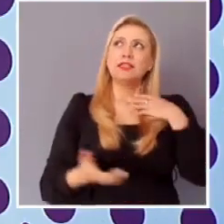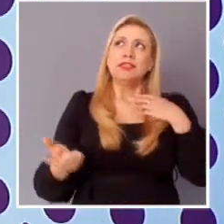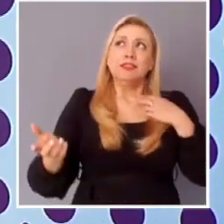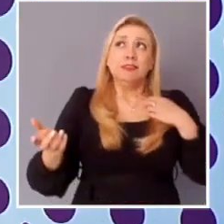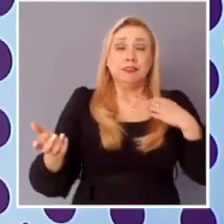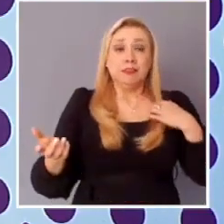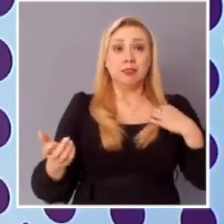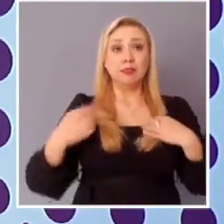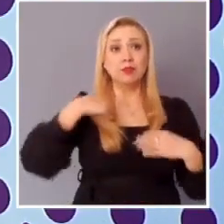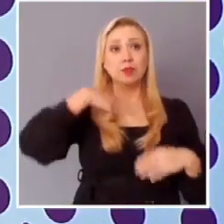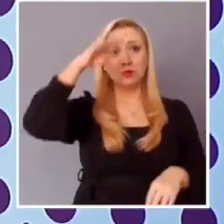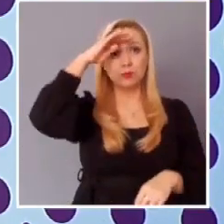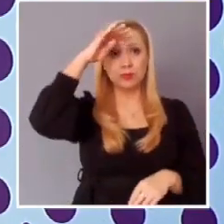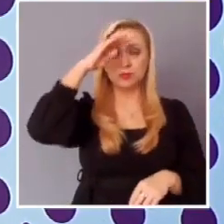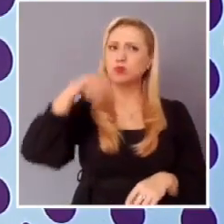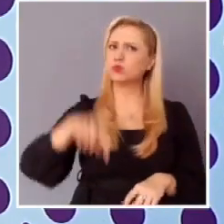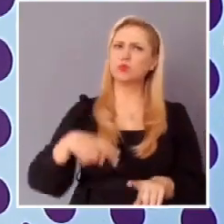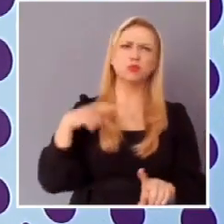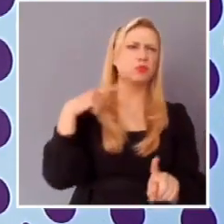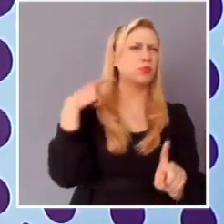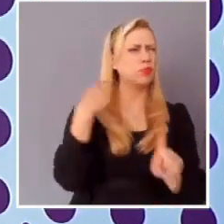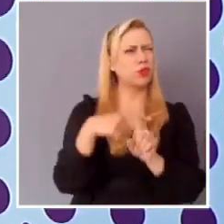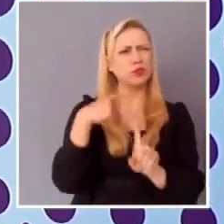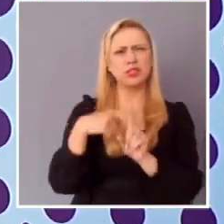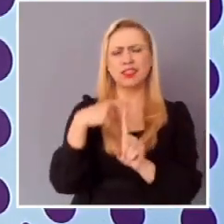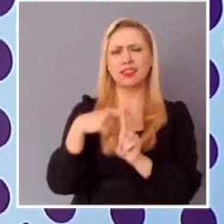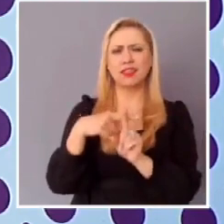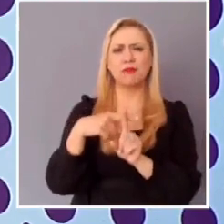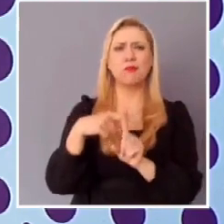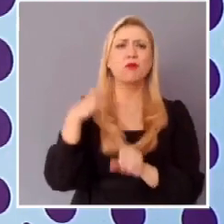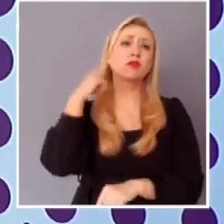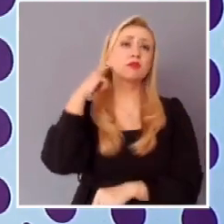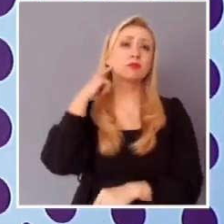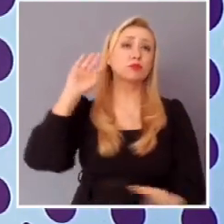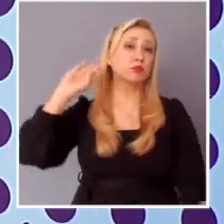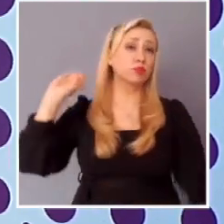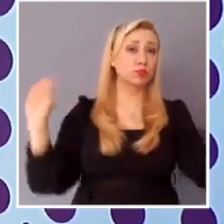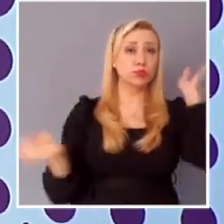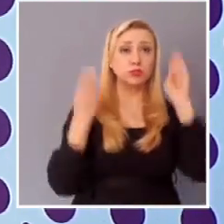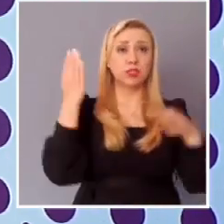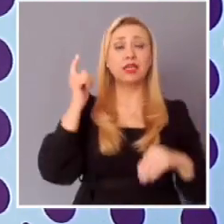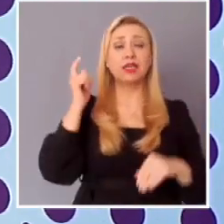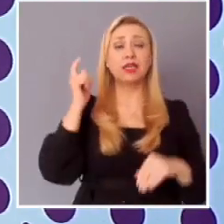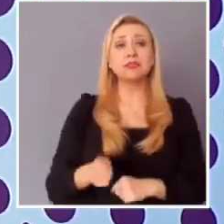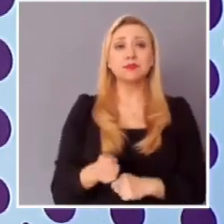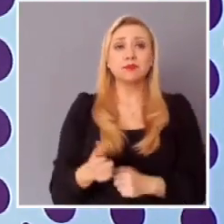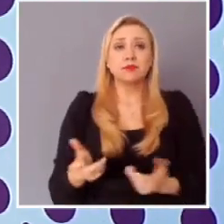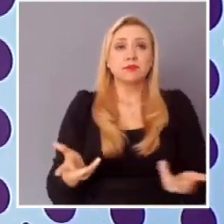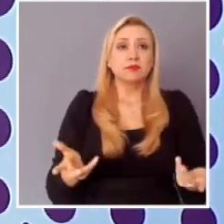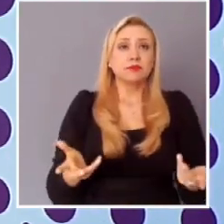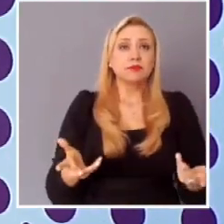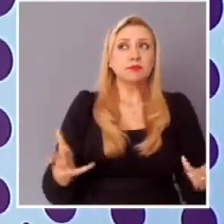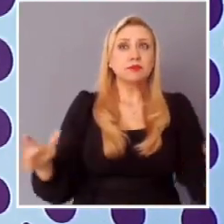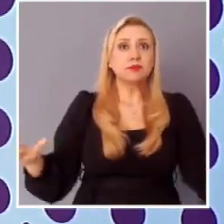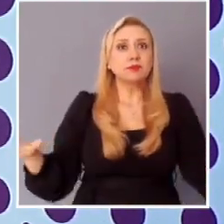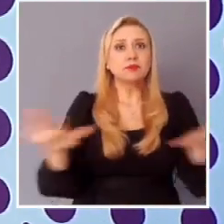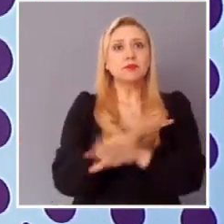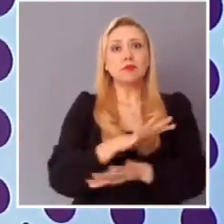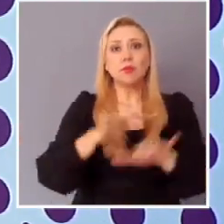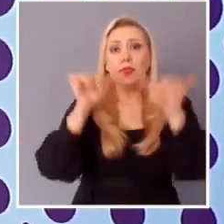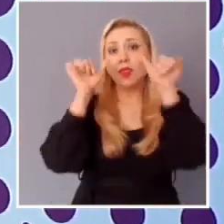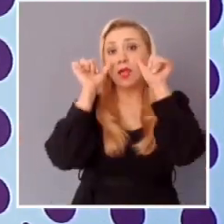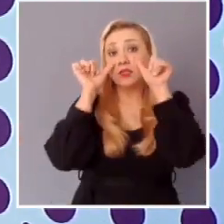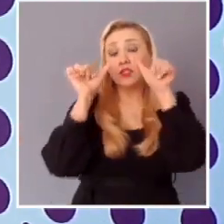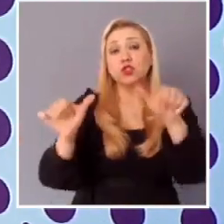es un hecho muy positivo. Internacionalmente se ha reconocido como la reforma que atiende con